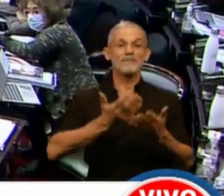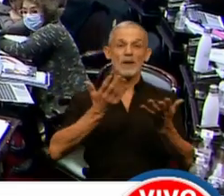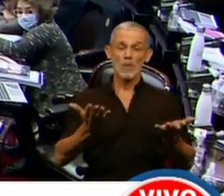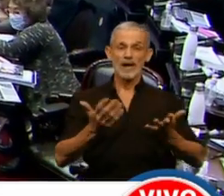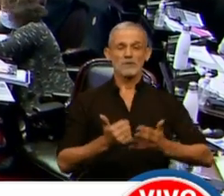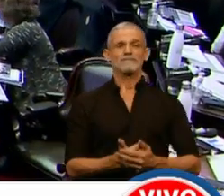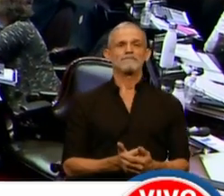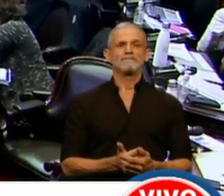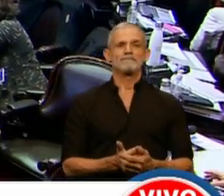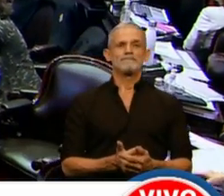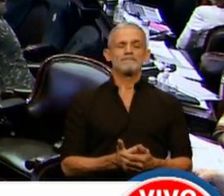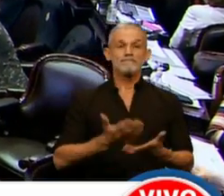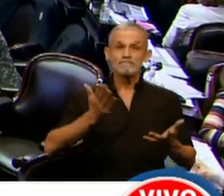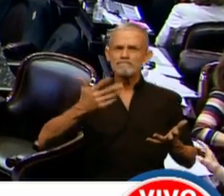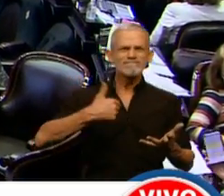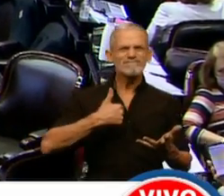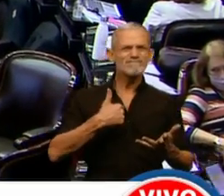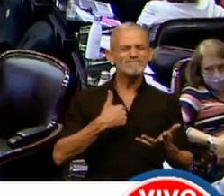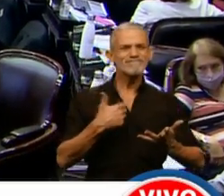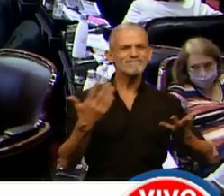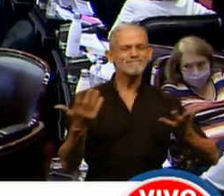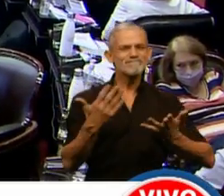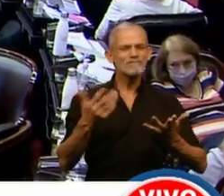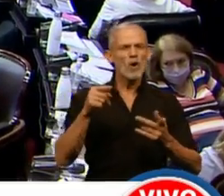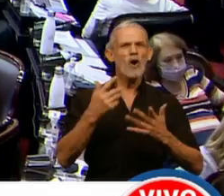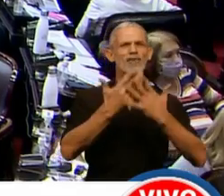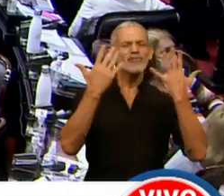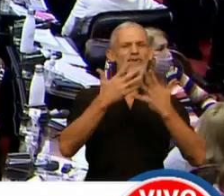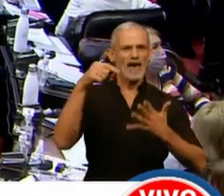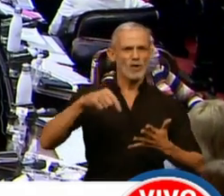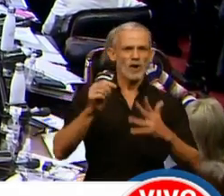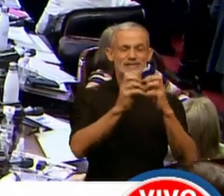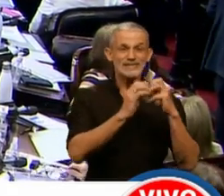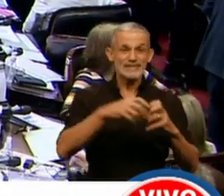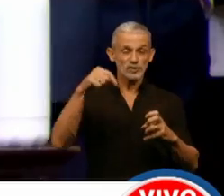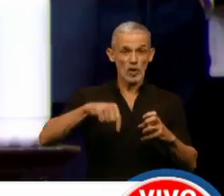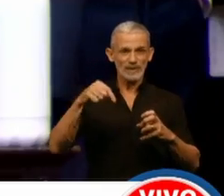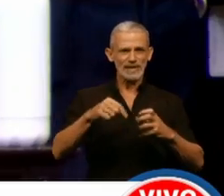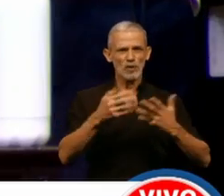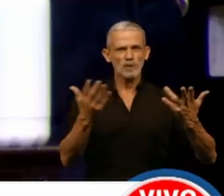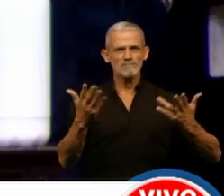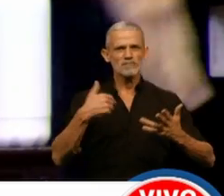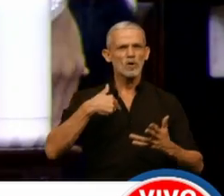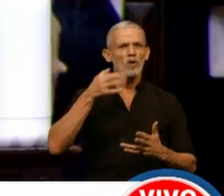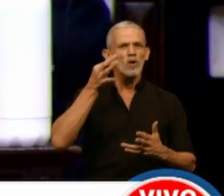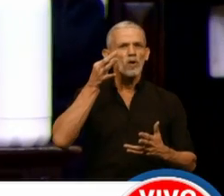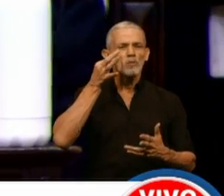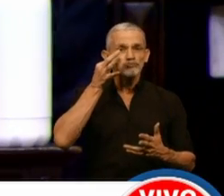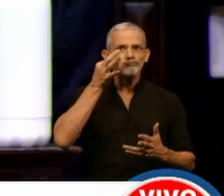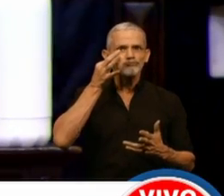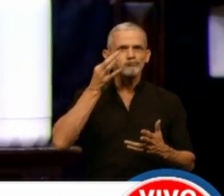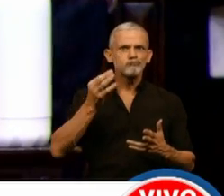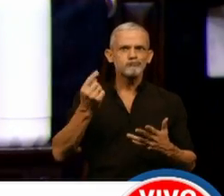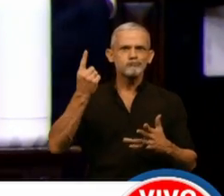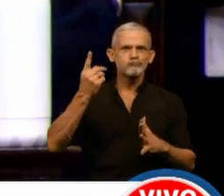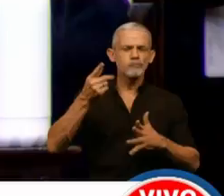principio me pasa con este día de hoy con la sesión de hoy que estoy vivenciando en primera persona